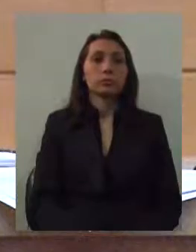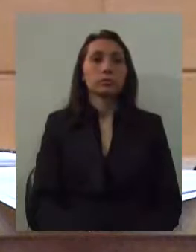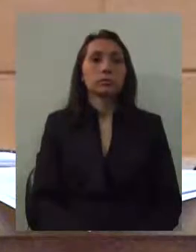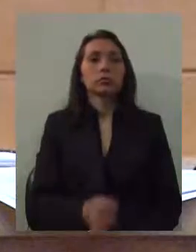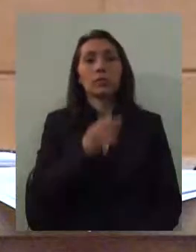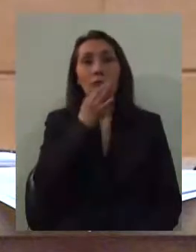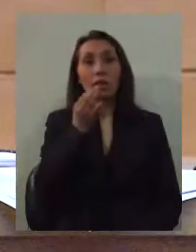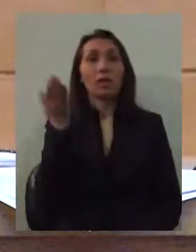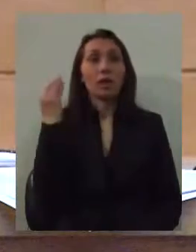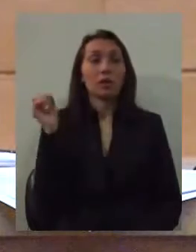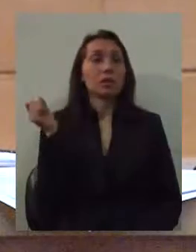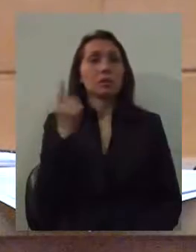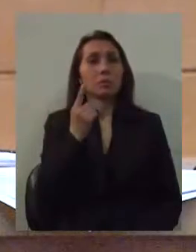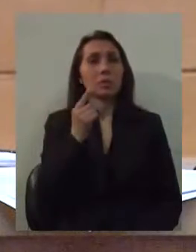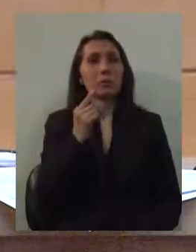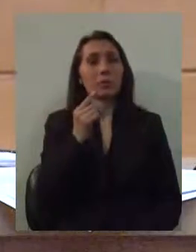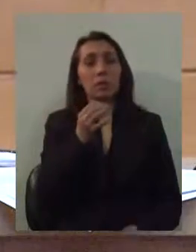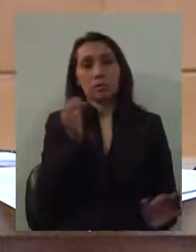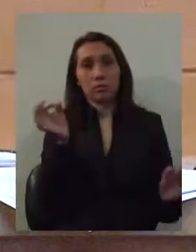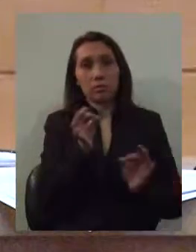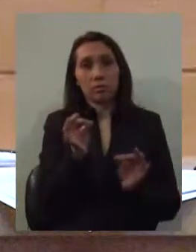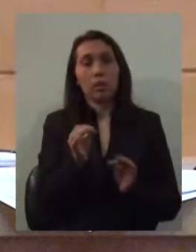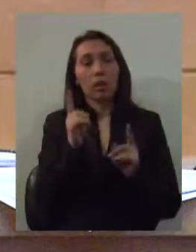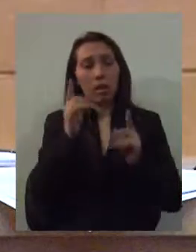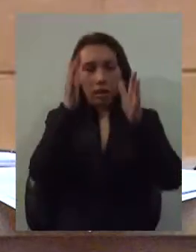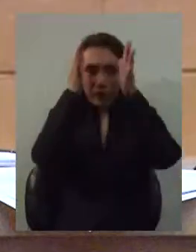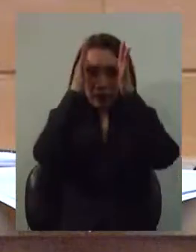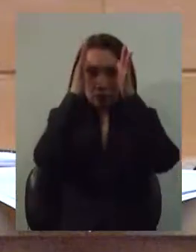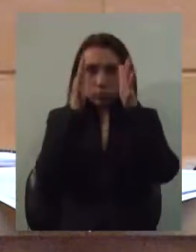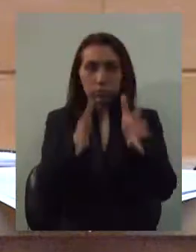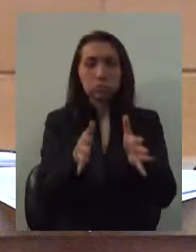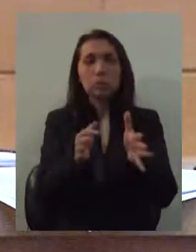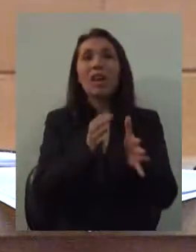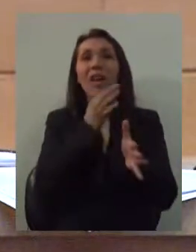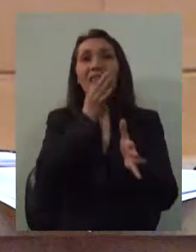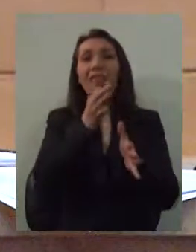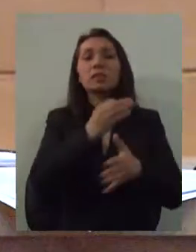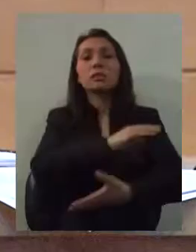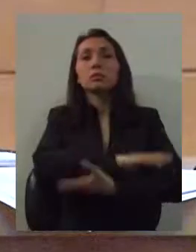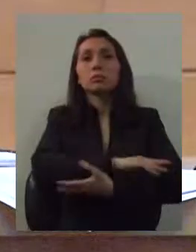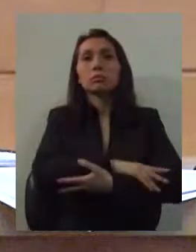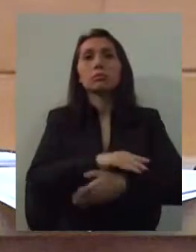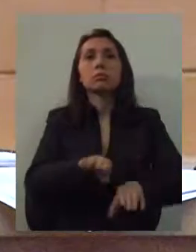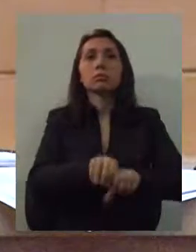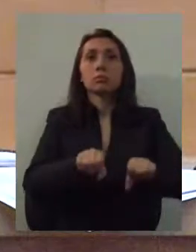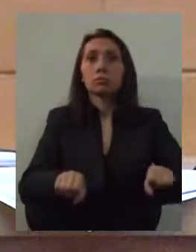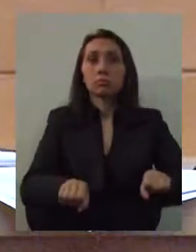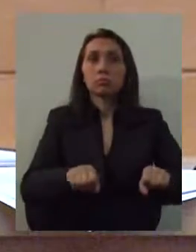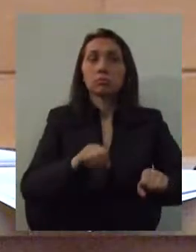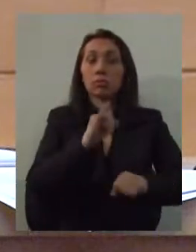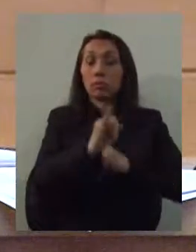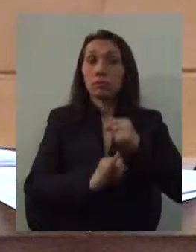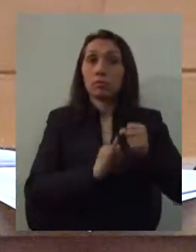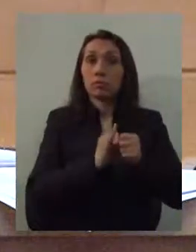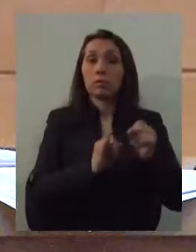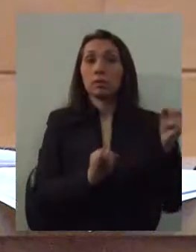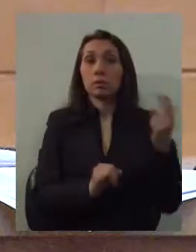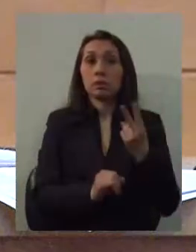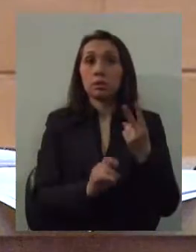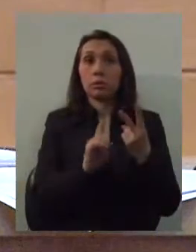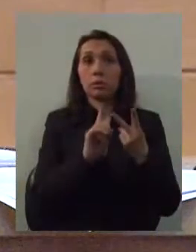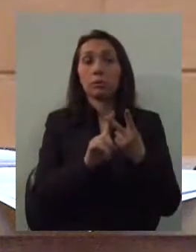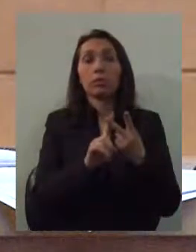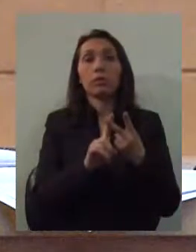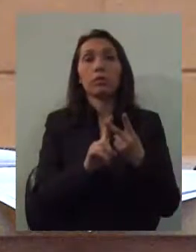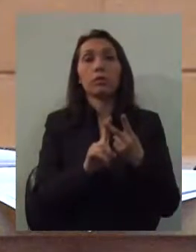Decía recién que, en primer término, debemos abocarnos a lo que dicen los tratados. En segundo lugar, se